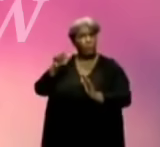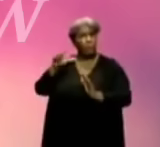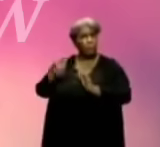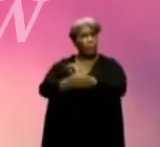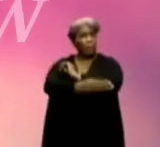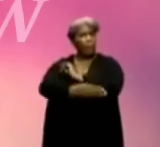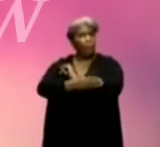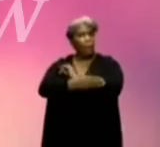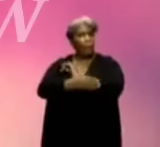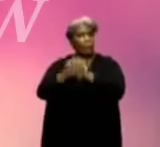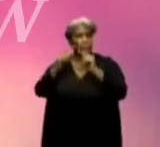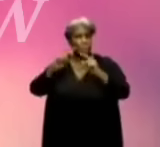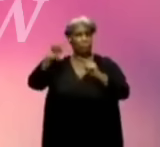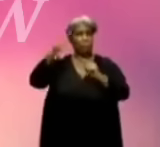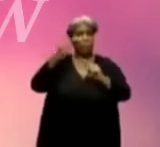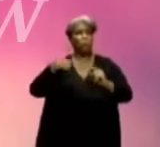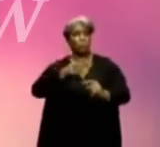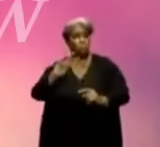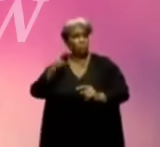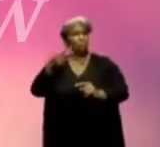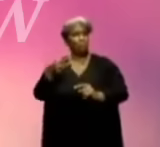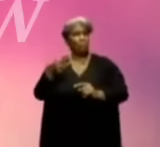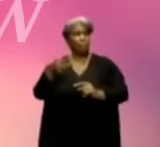todavía hay muchas